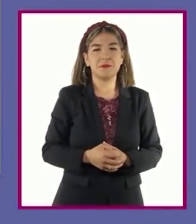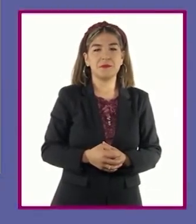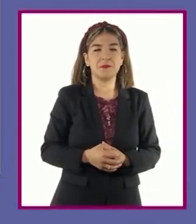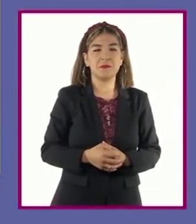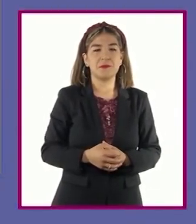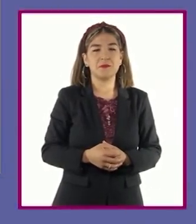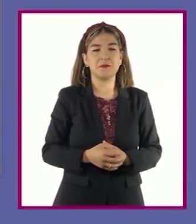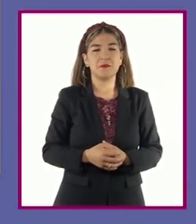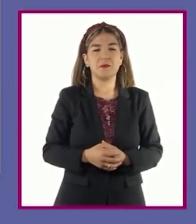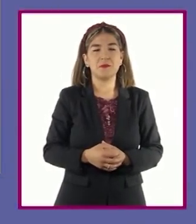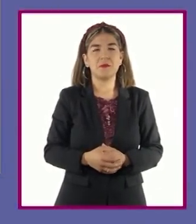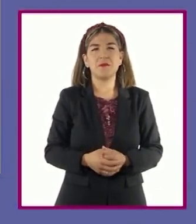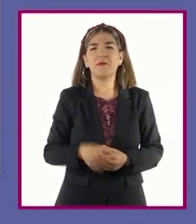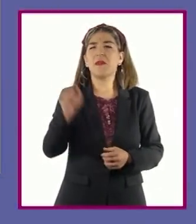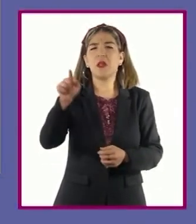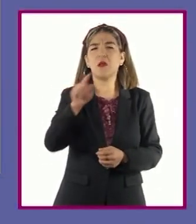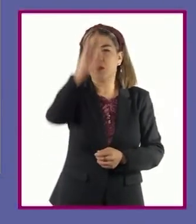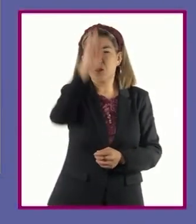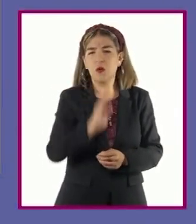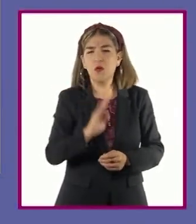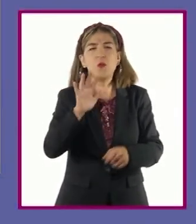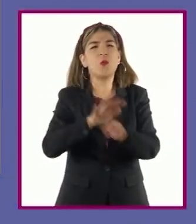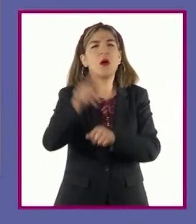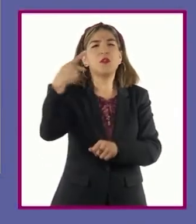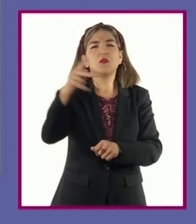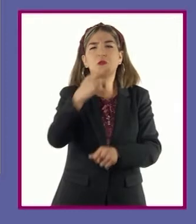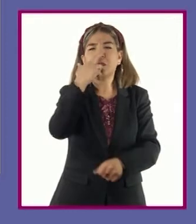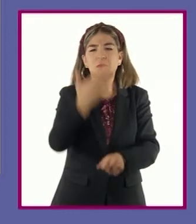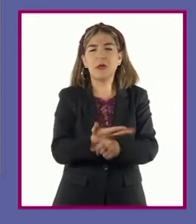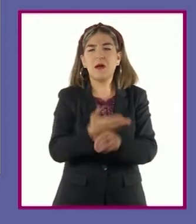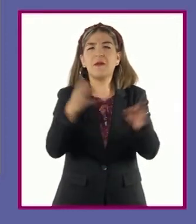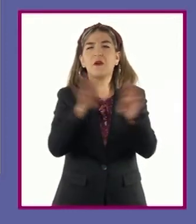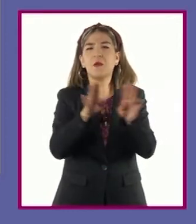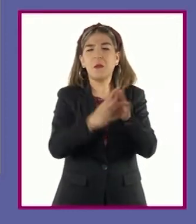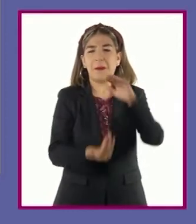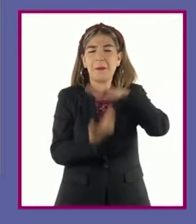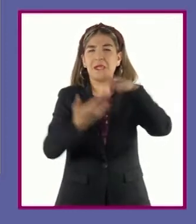¿Cuál es el papel de un moderador en una mesa redonda?